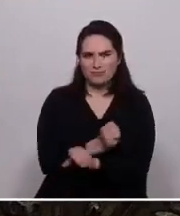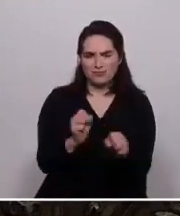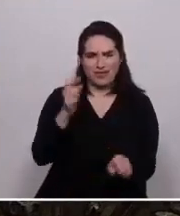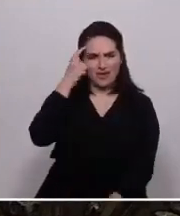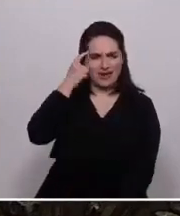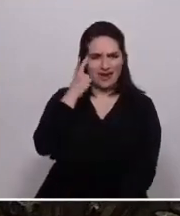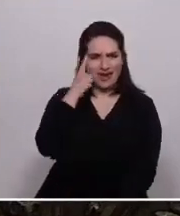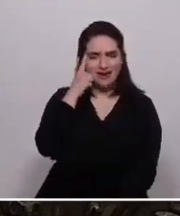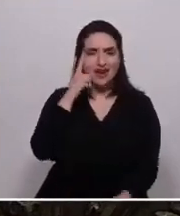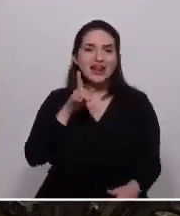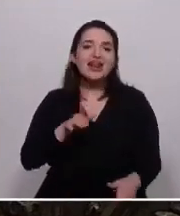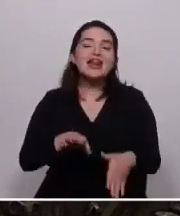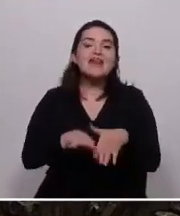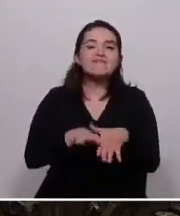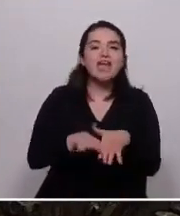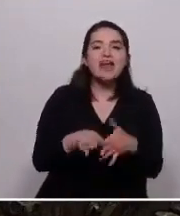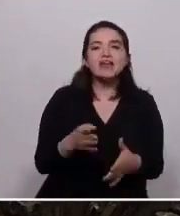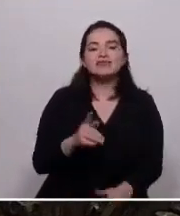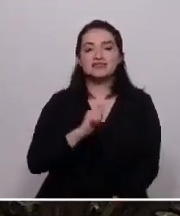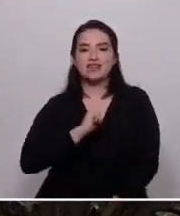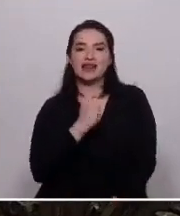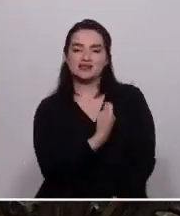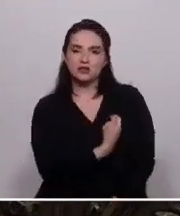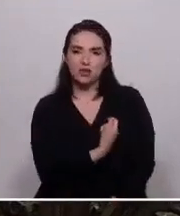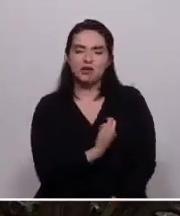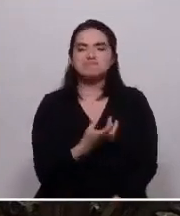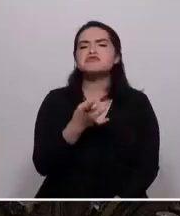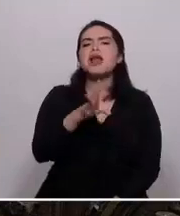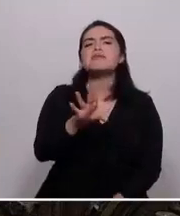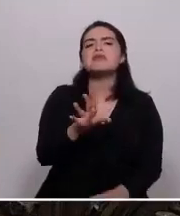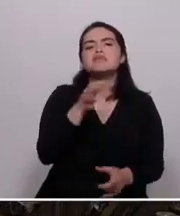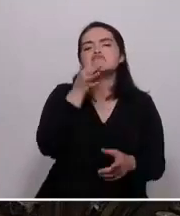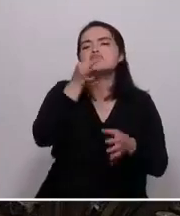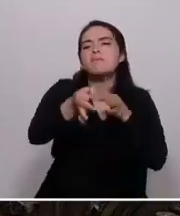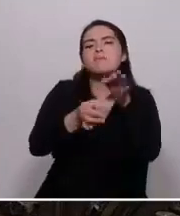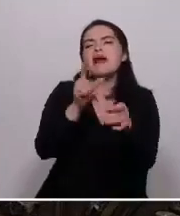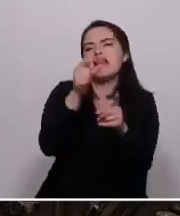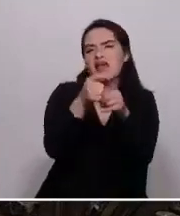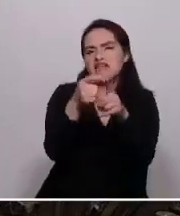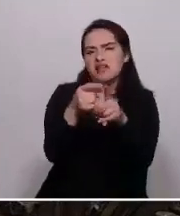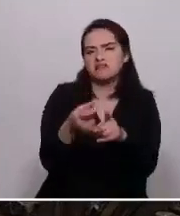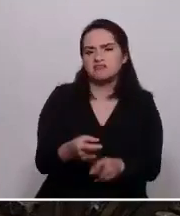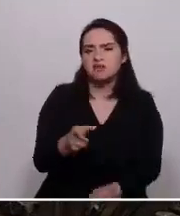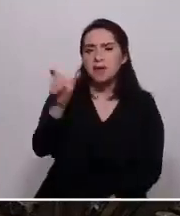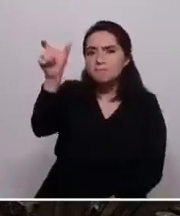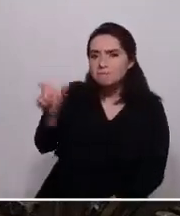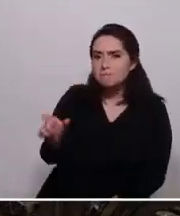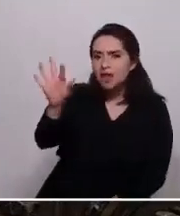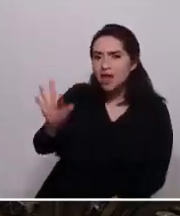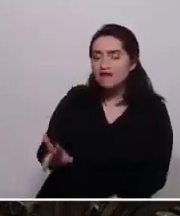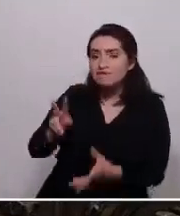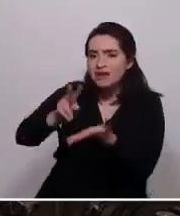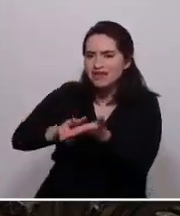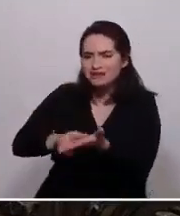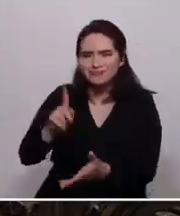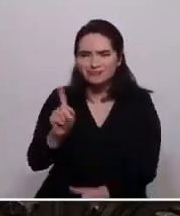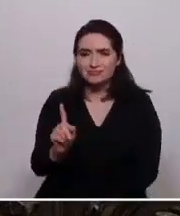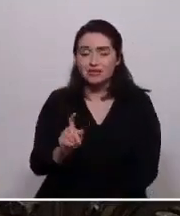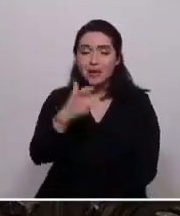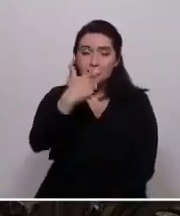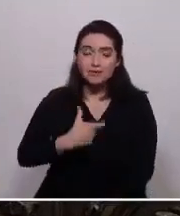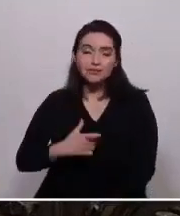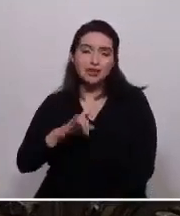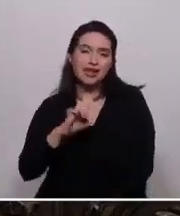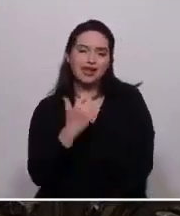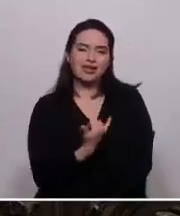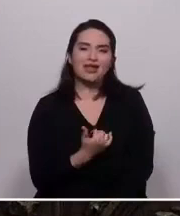Lesbianas, bisexuales o trans son solo palabras, no hay referentes ni personas reales. Aún así, ser gay, ser